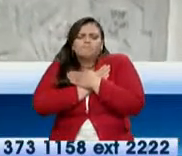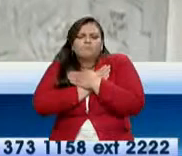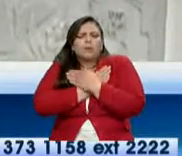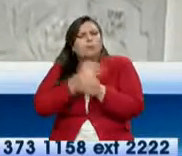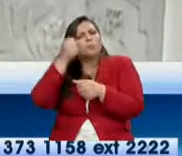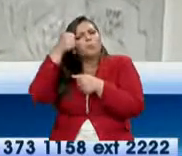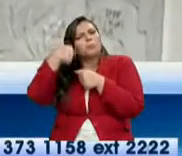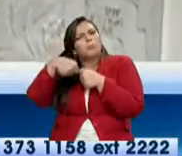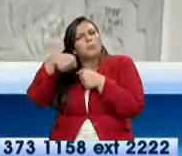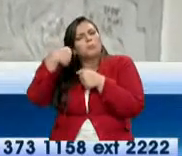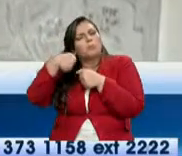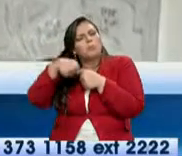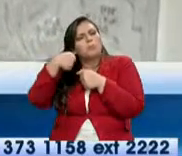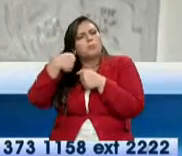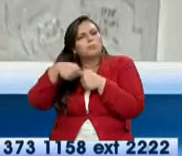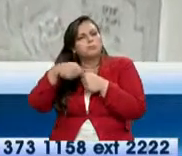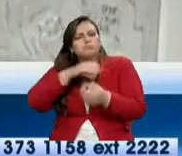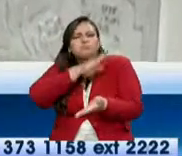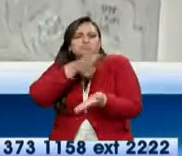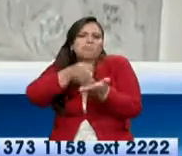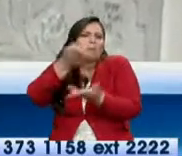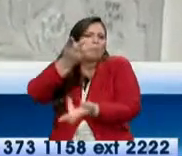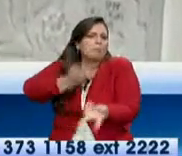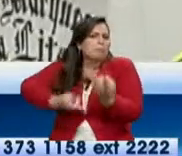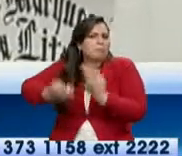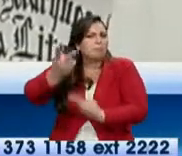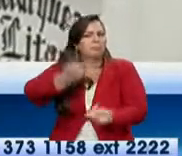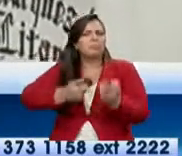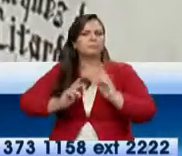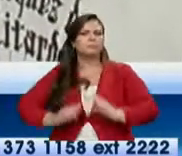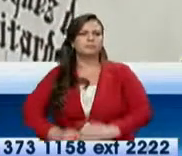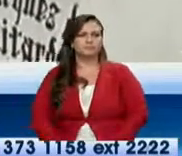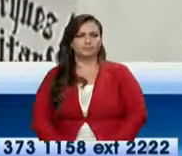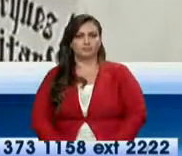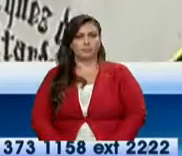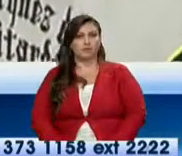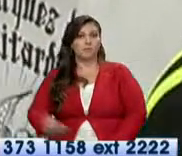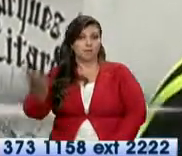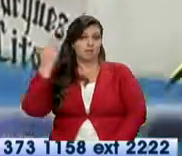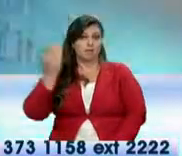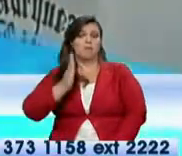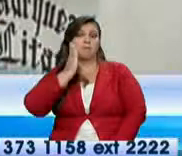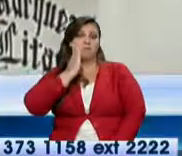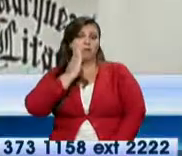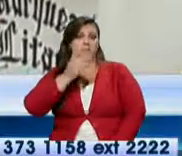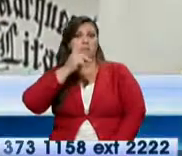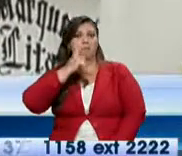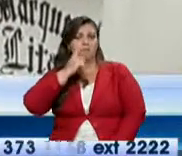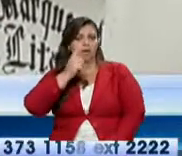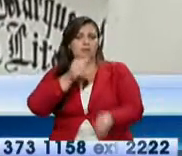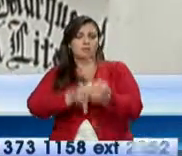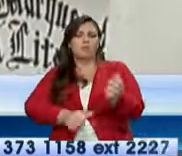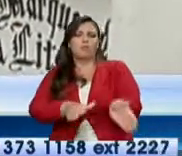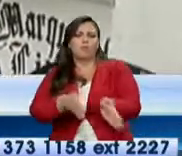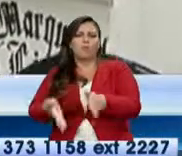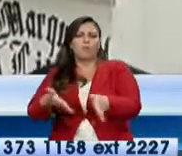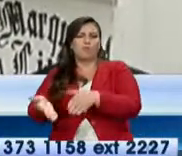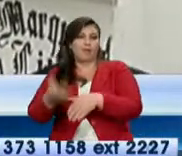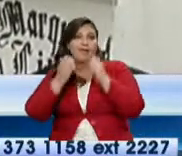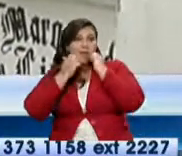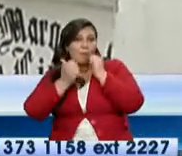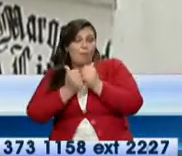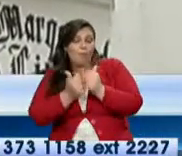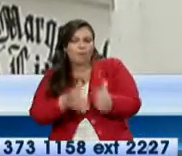es siempre la necesidad de ir a visitarlo, de ir a dar una vuelta. Visitando a mi papá, mi mamá, mi hermano y mi abuela. Los